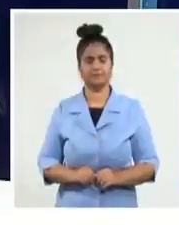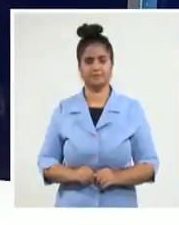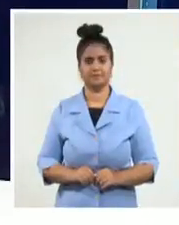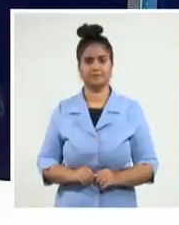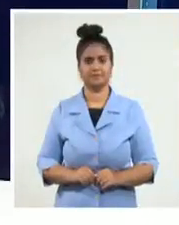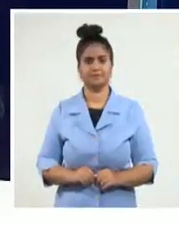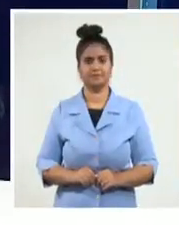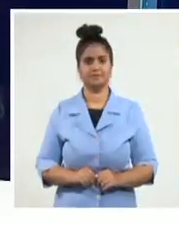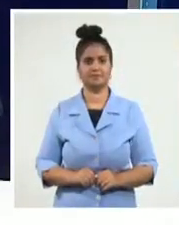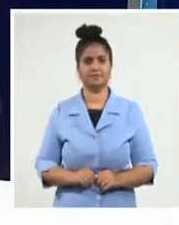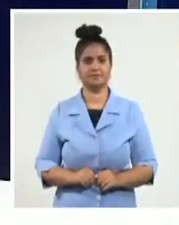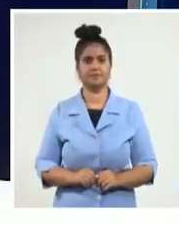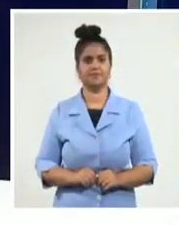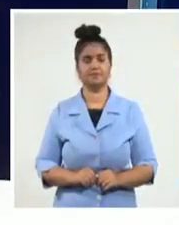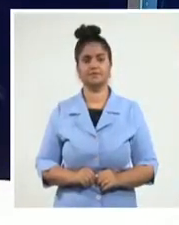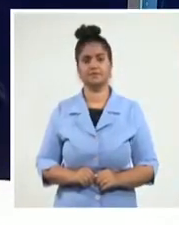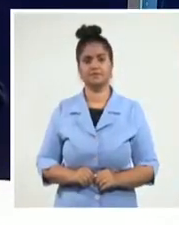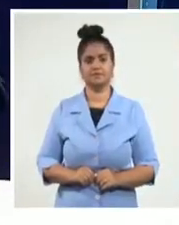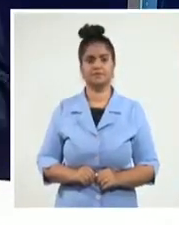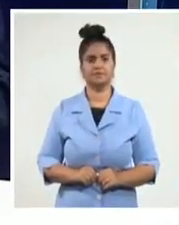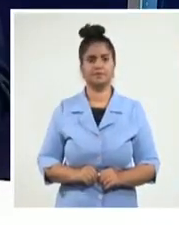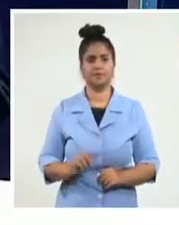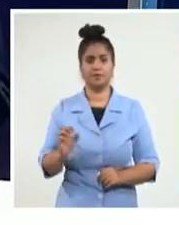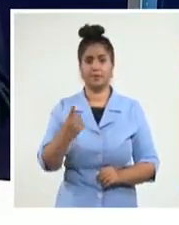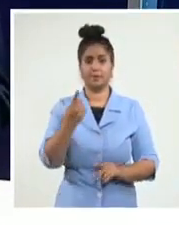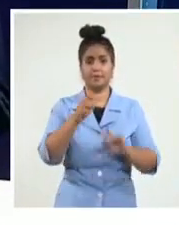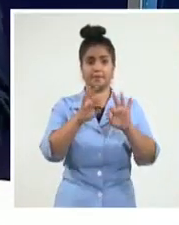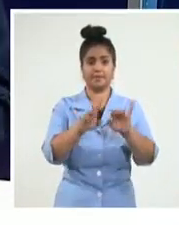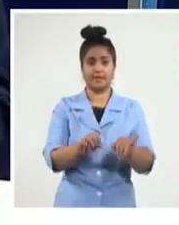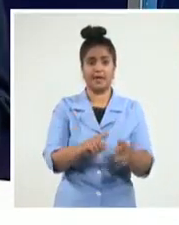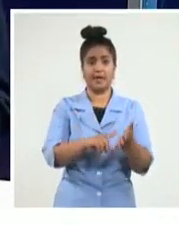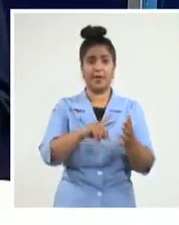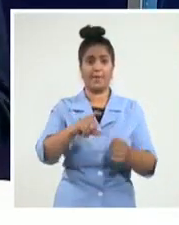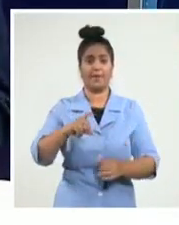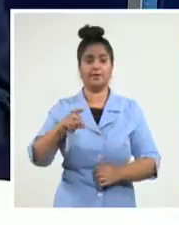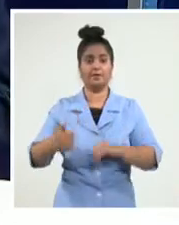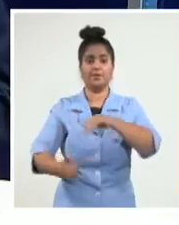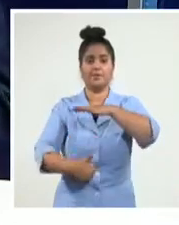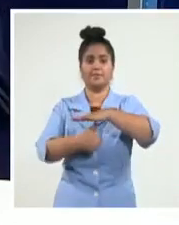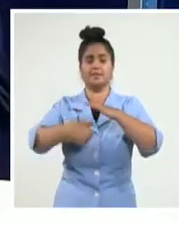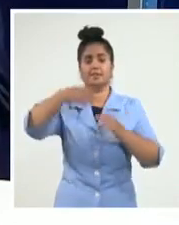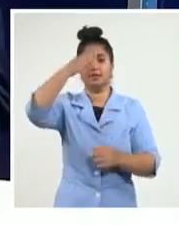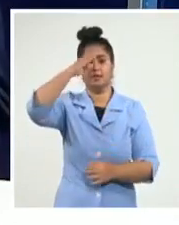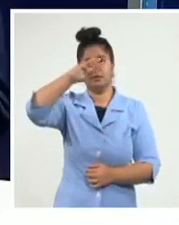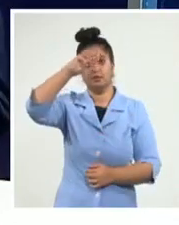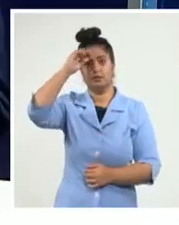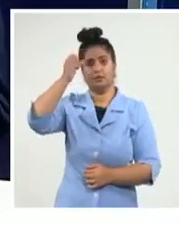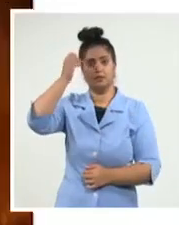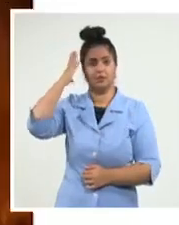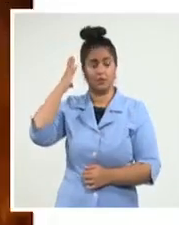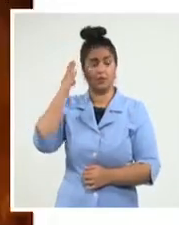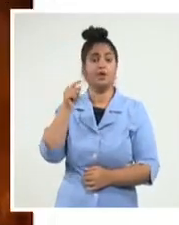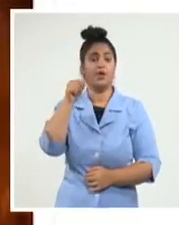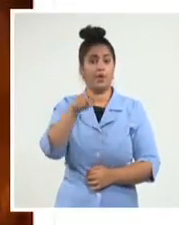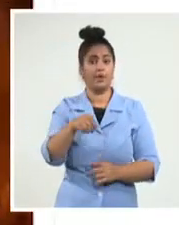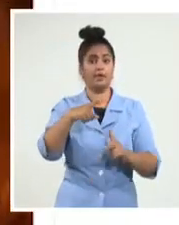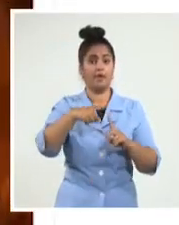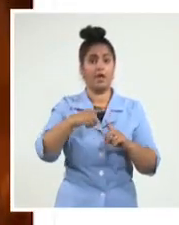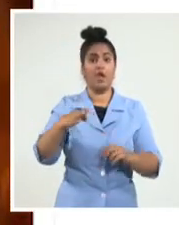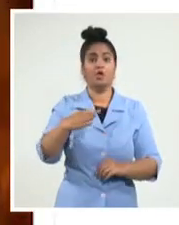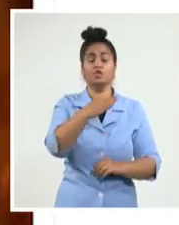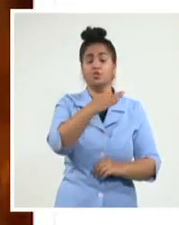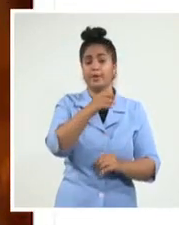el primer secretario del comité central del partido comunista de cuba y presidente de la república miguel díaz-canel bermúdez constató en su perfil de